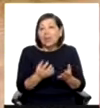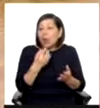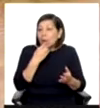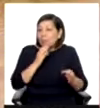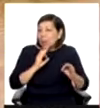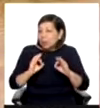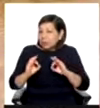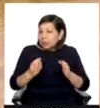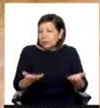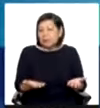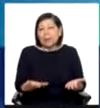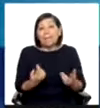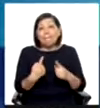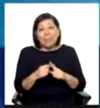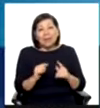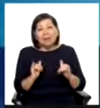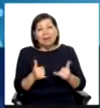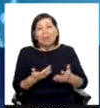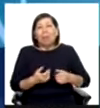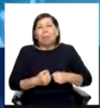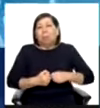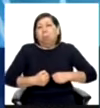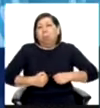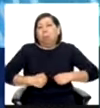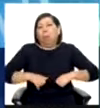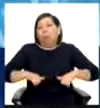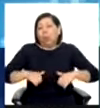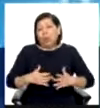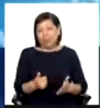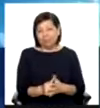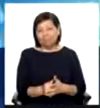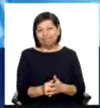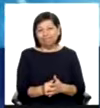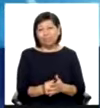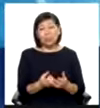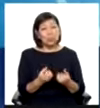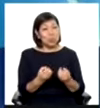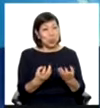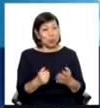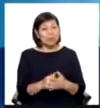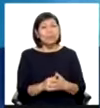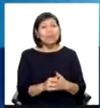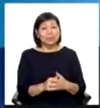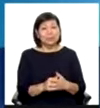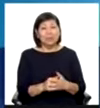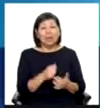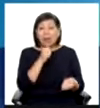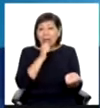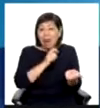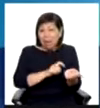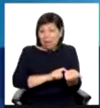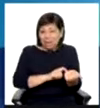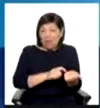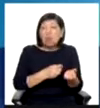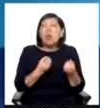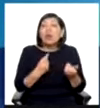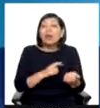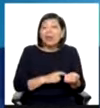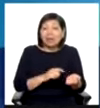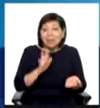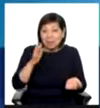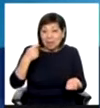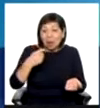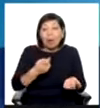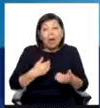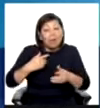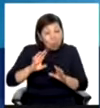balanceada, sobre todo para evitar los grandes problemas. Tú sabes que que la diabetes es un problema, el 5%